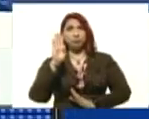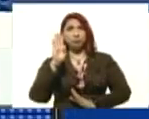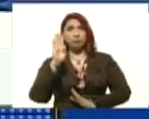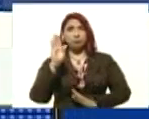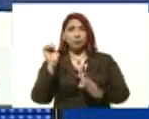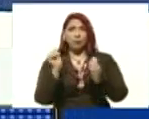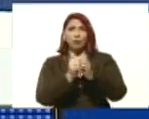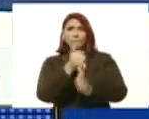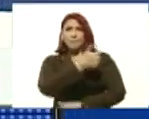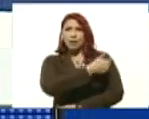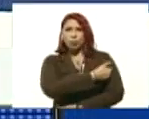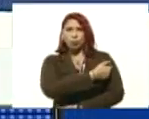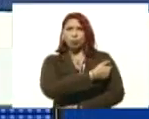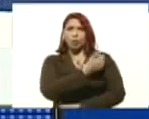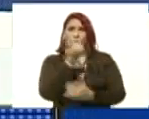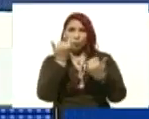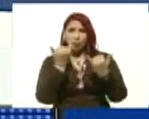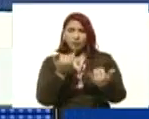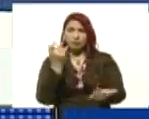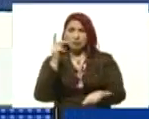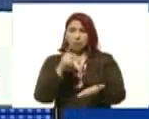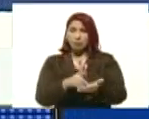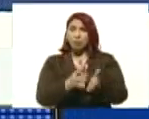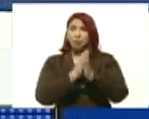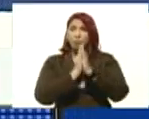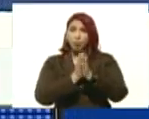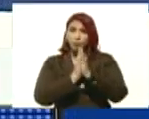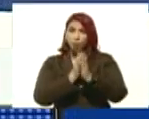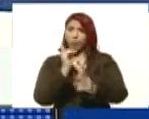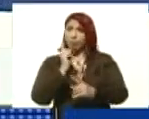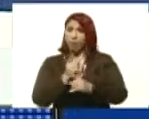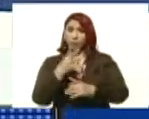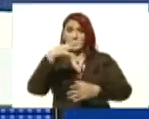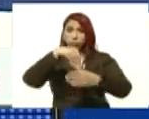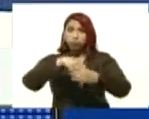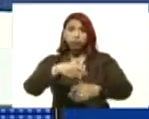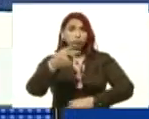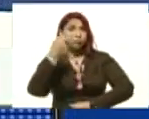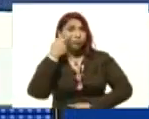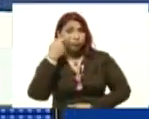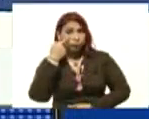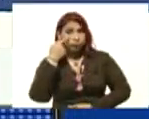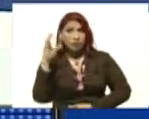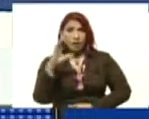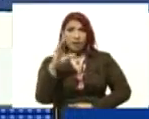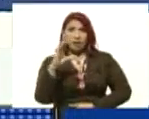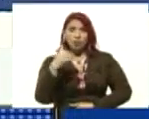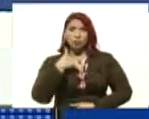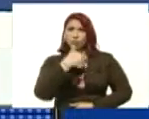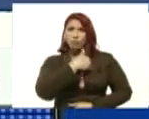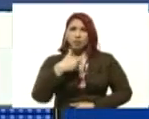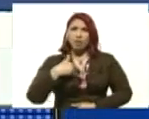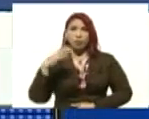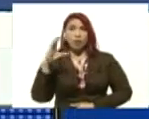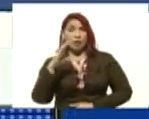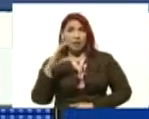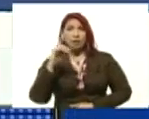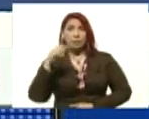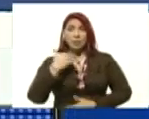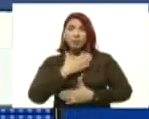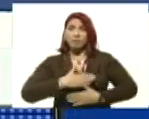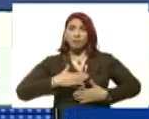vacunas que están llegando en estos días, métele full vacunación a la Gran Caracas. Porque yo quiero que la Gran Caracas también